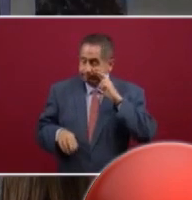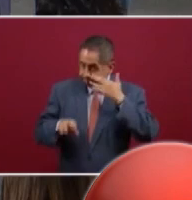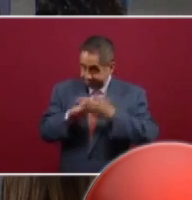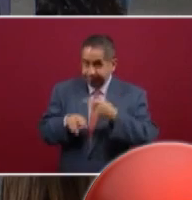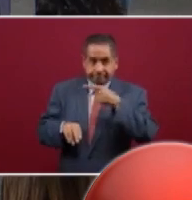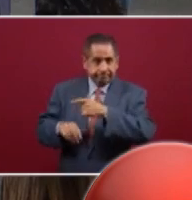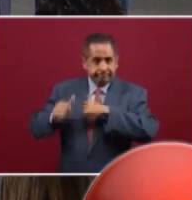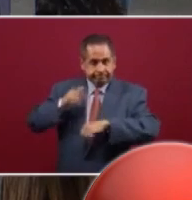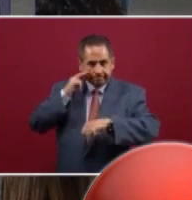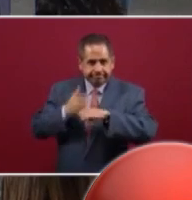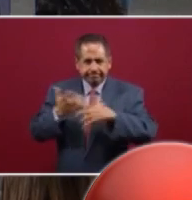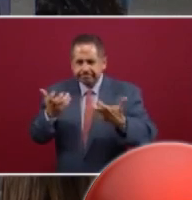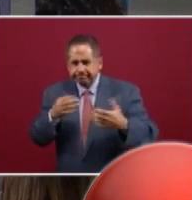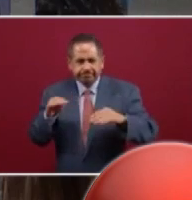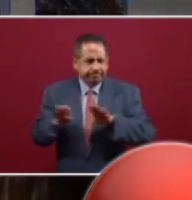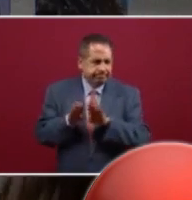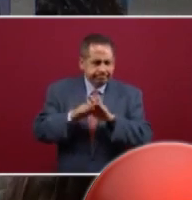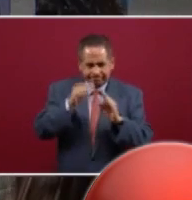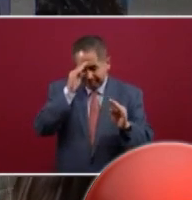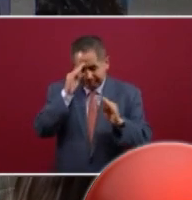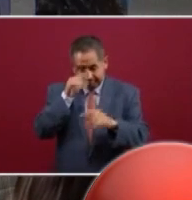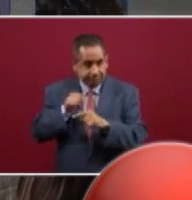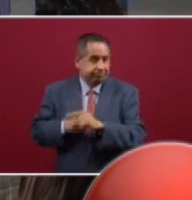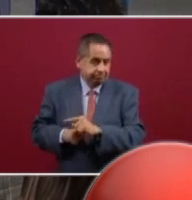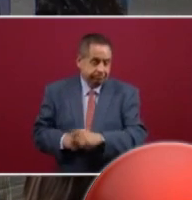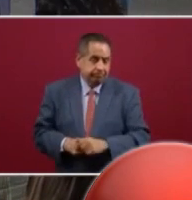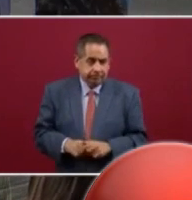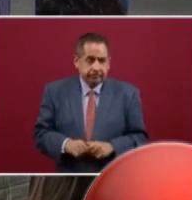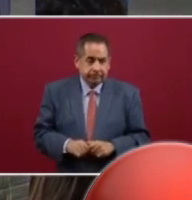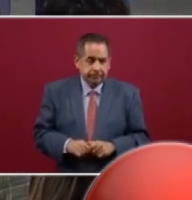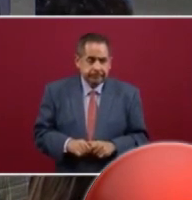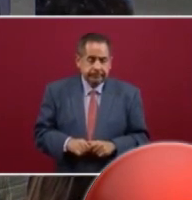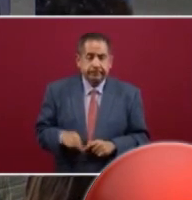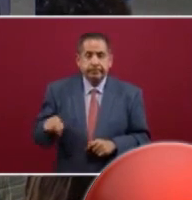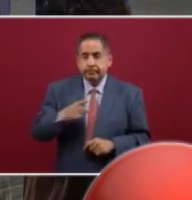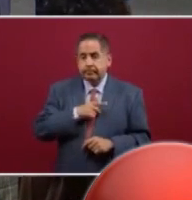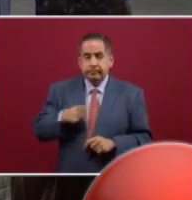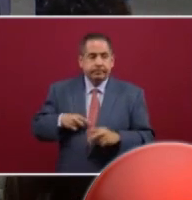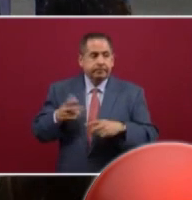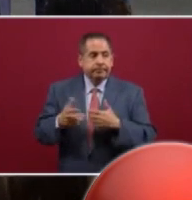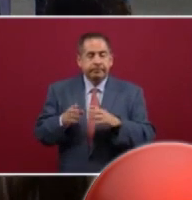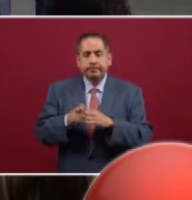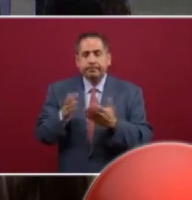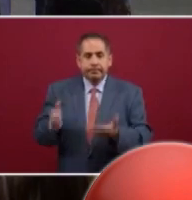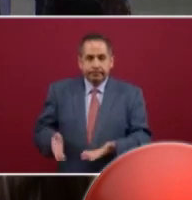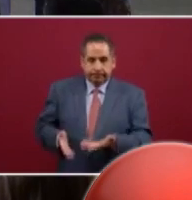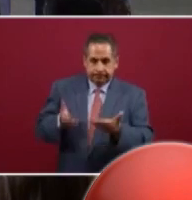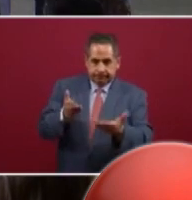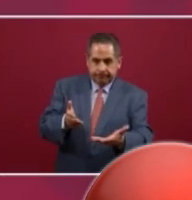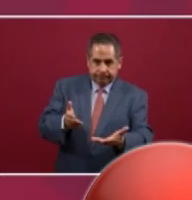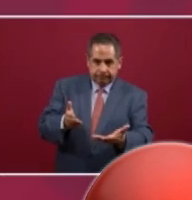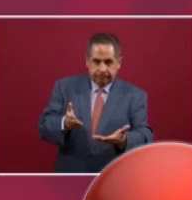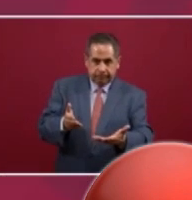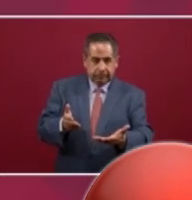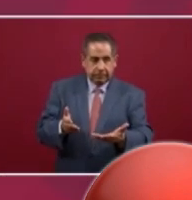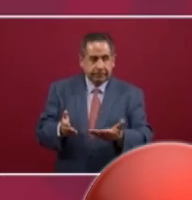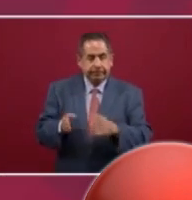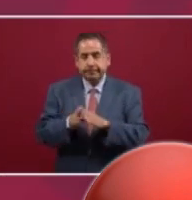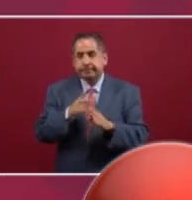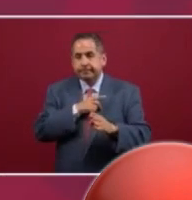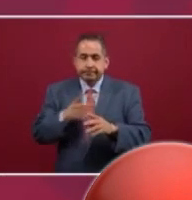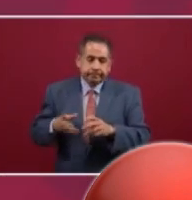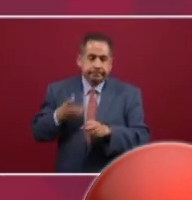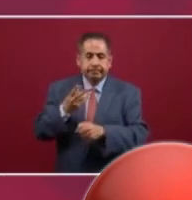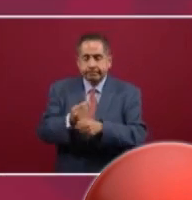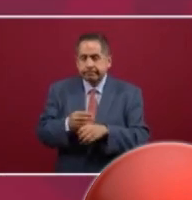la columna que escribe Dolia Esteves para Sin Embargo, que es reveladora y que nos puede dar una claridad de